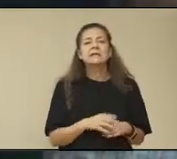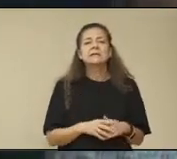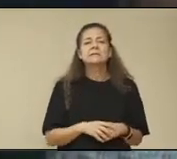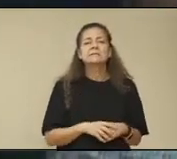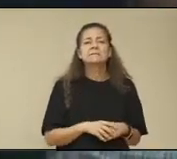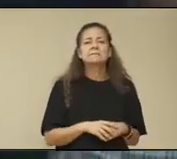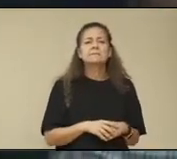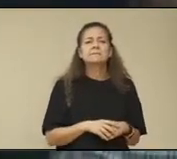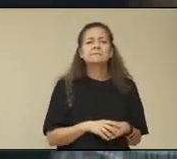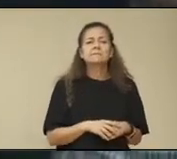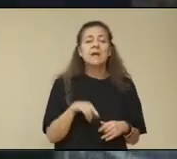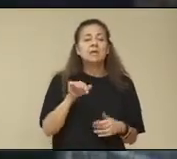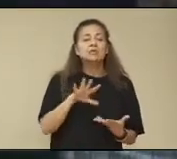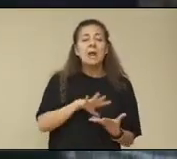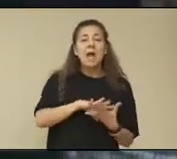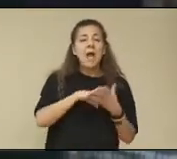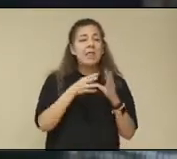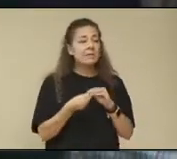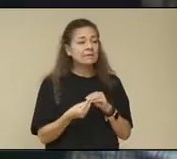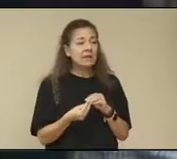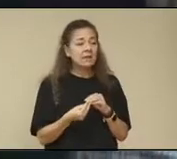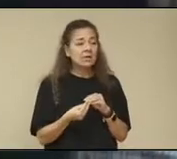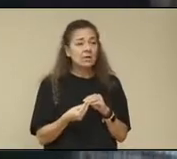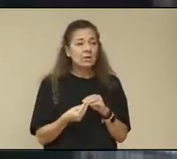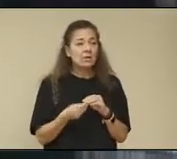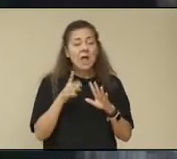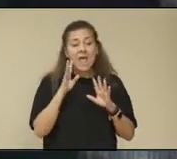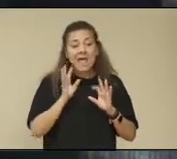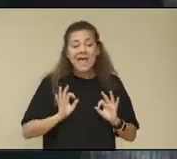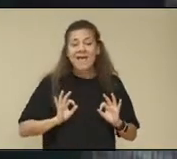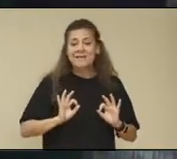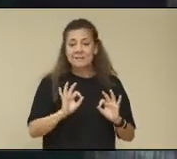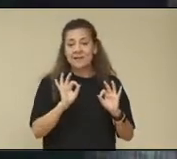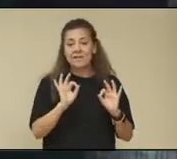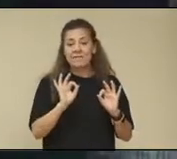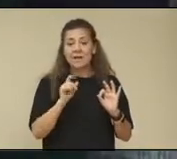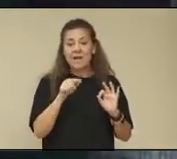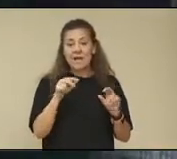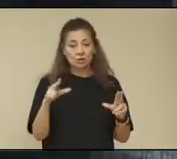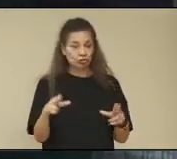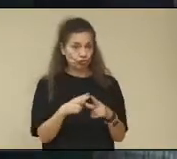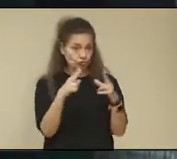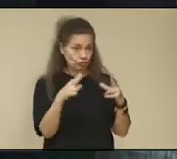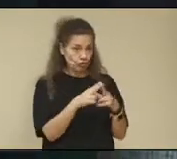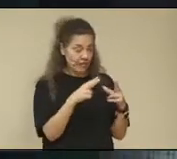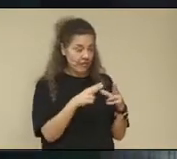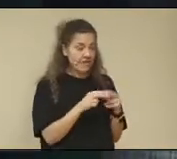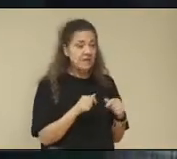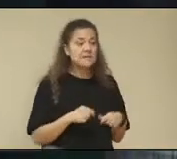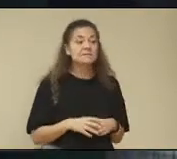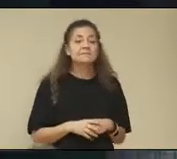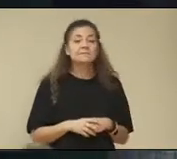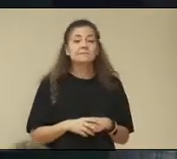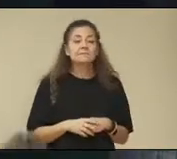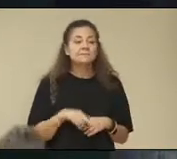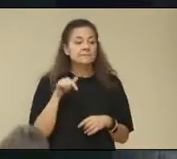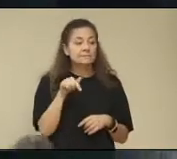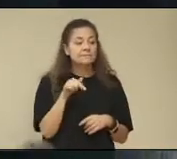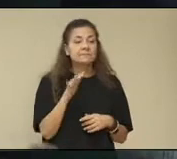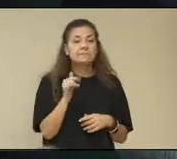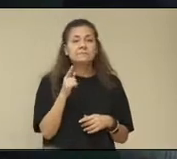hay como una adaptación específica, digamos, a las sociedades, si no he entendido mal, y hay cepas